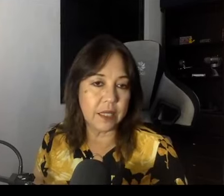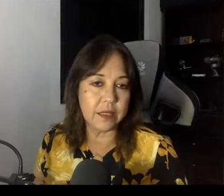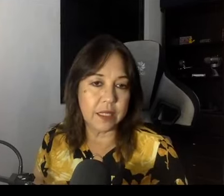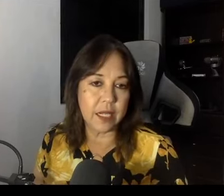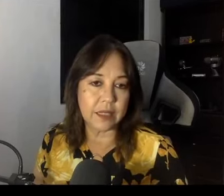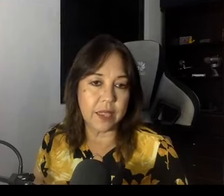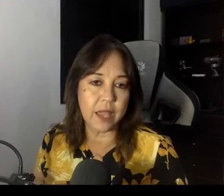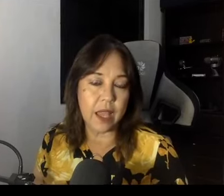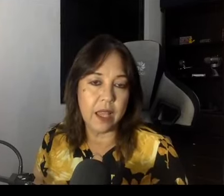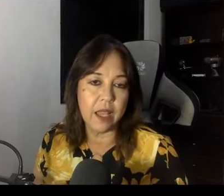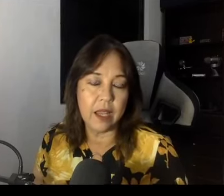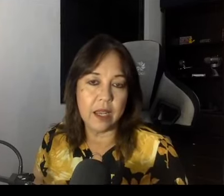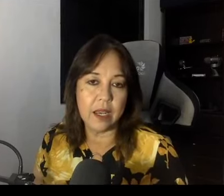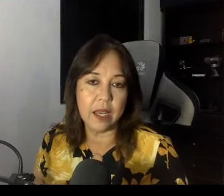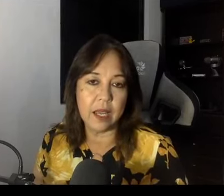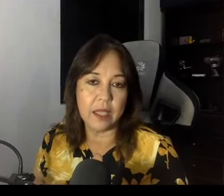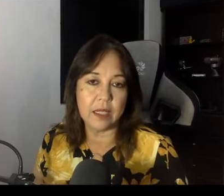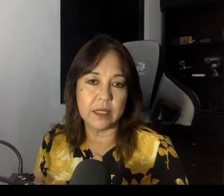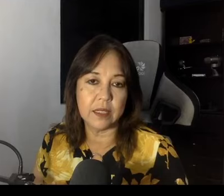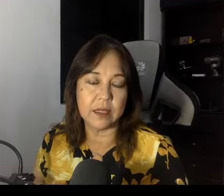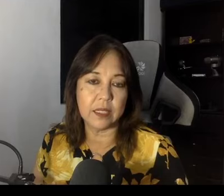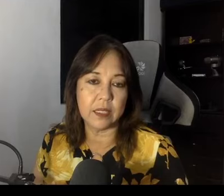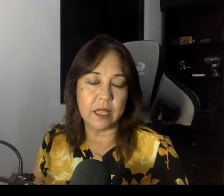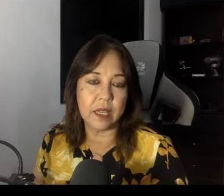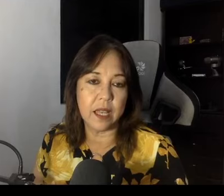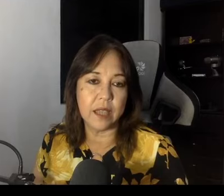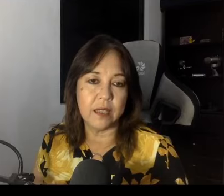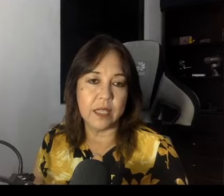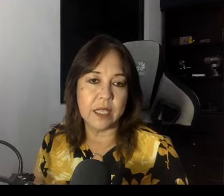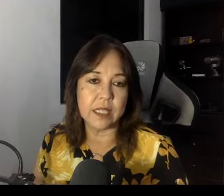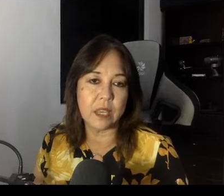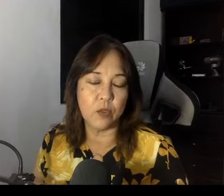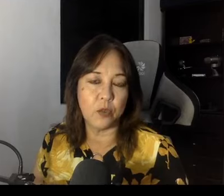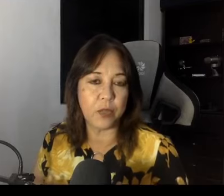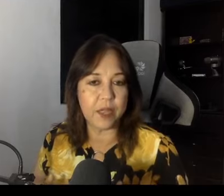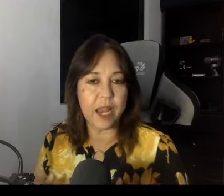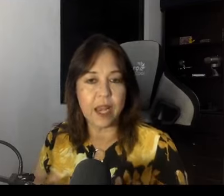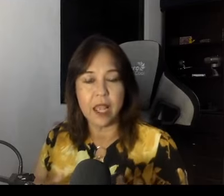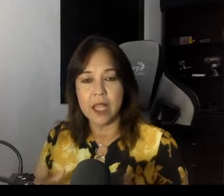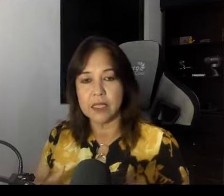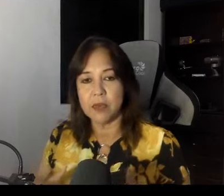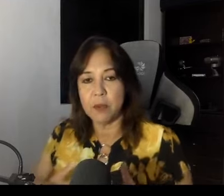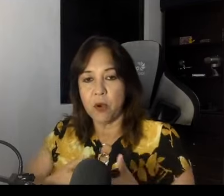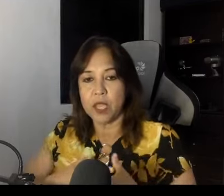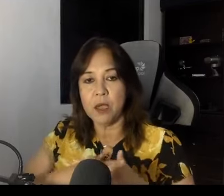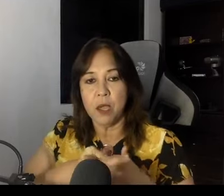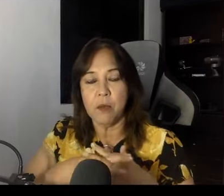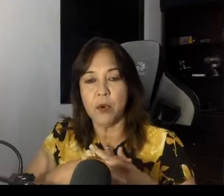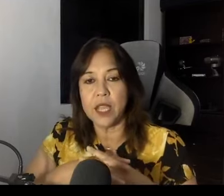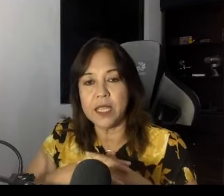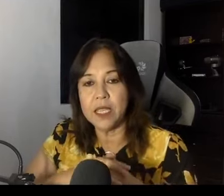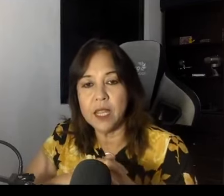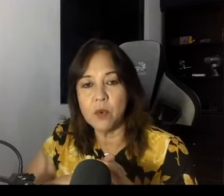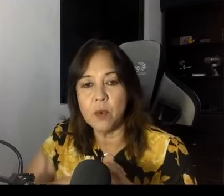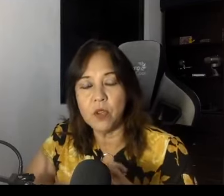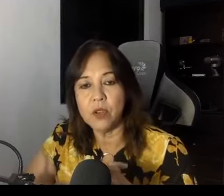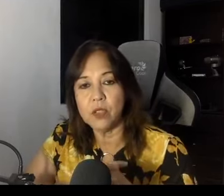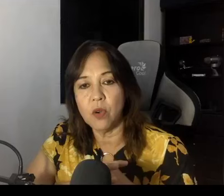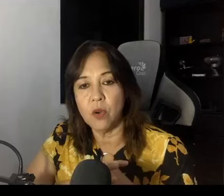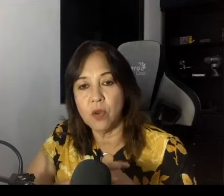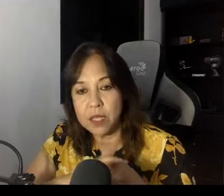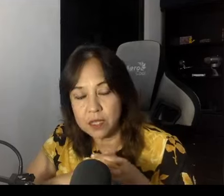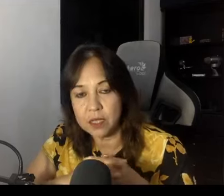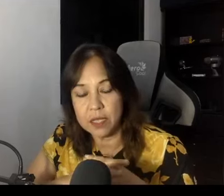las estadísticas que da la Secretaría de Salud Federal. ¿Sabe por qué? Porque aquí en Nuevo